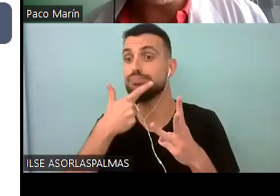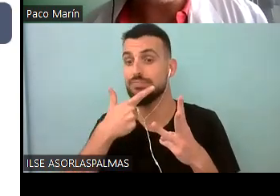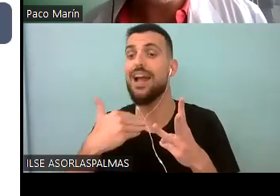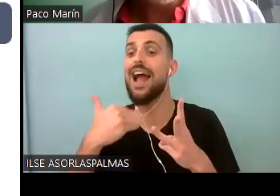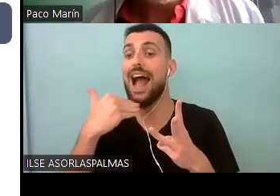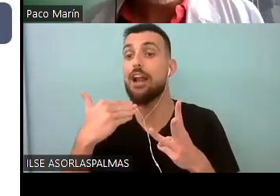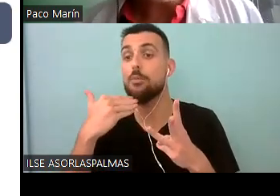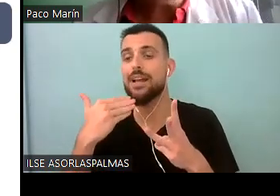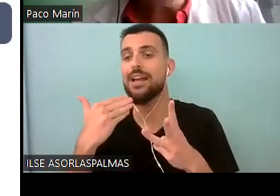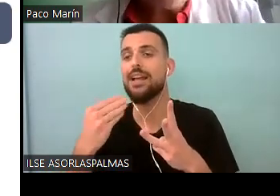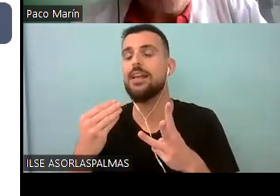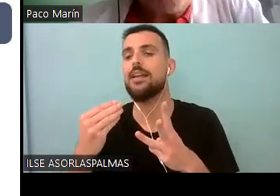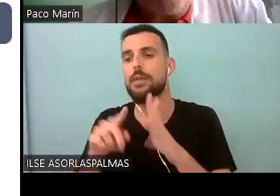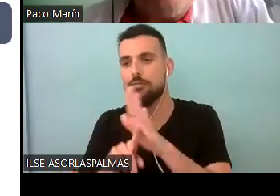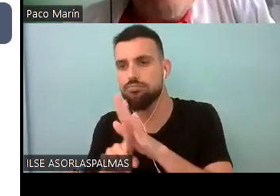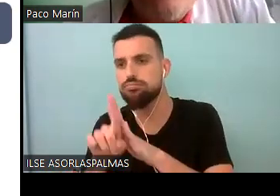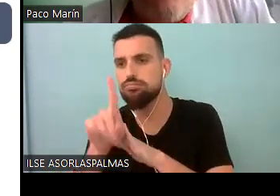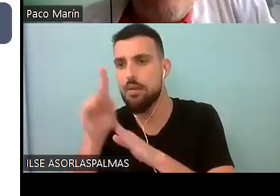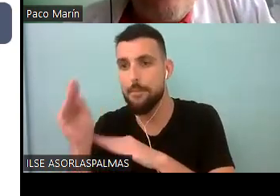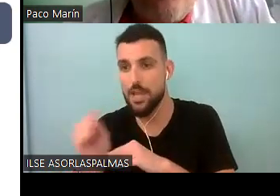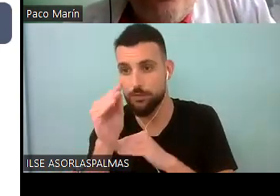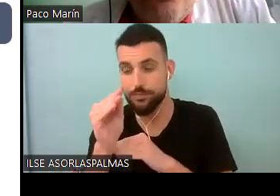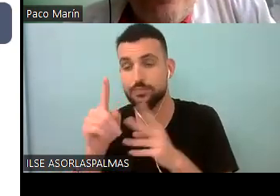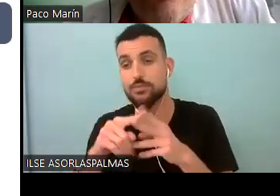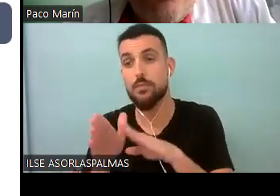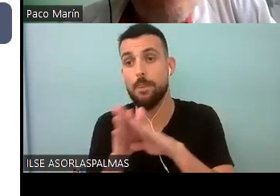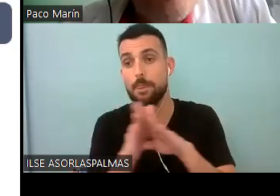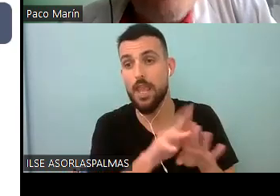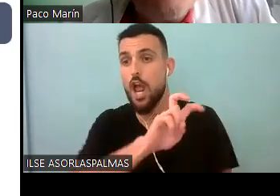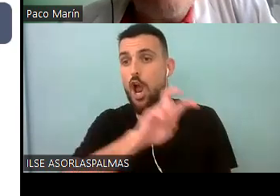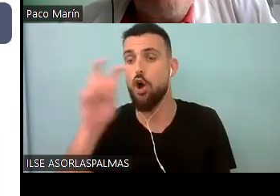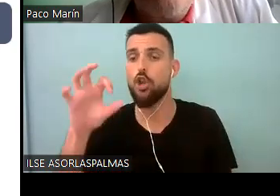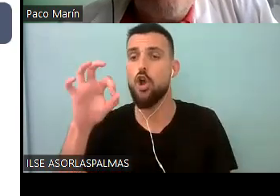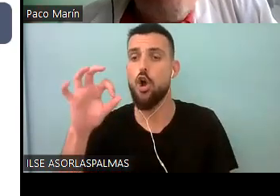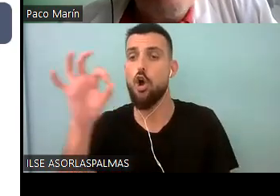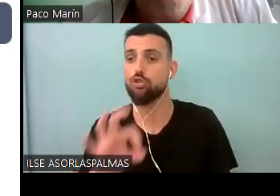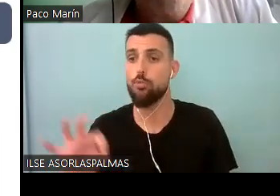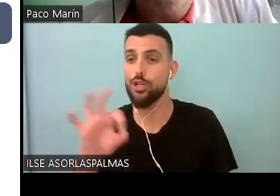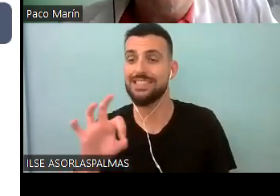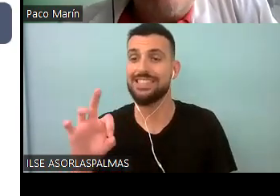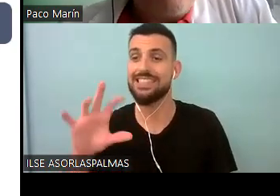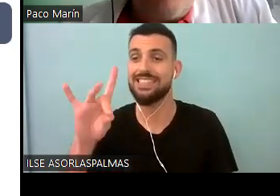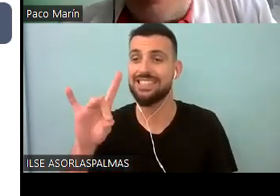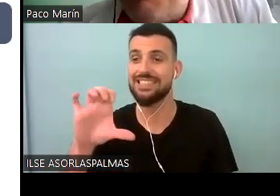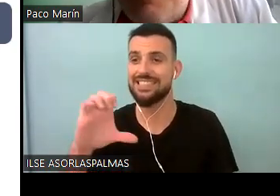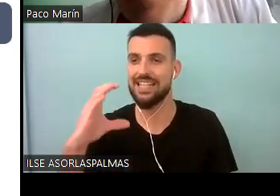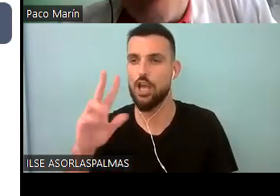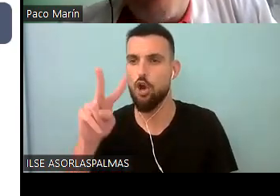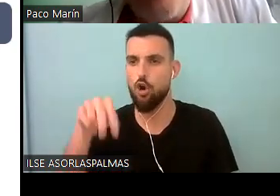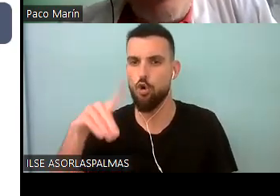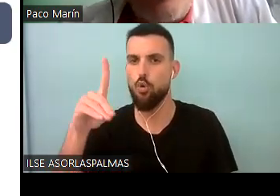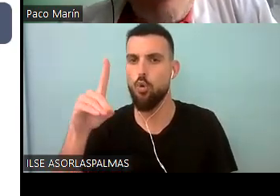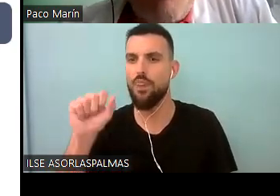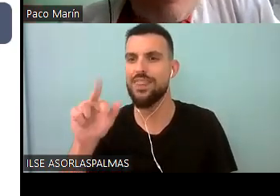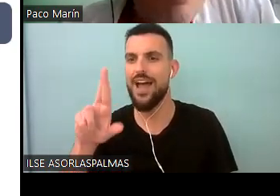del hueso. Hablamos de osteoporosis secundaria cuando no es debida únicamente al propio